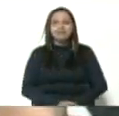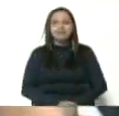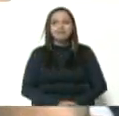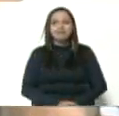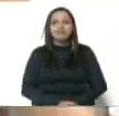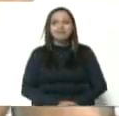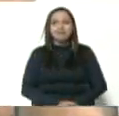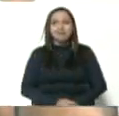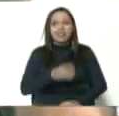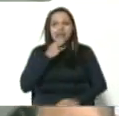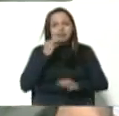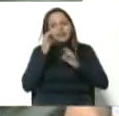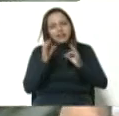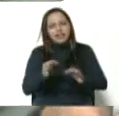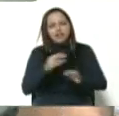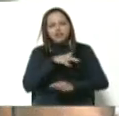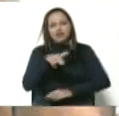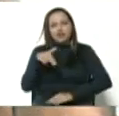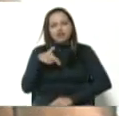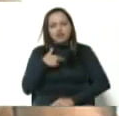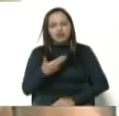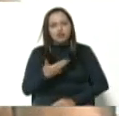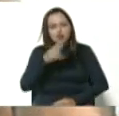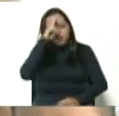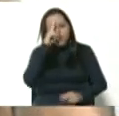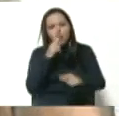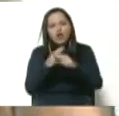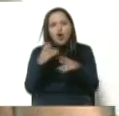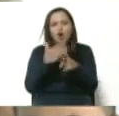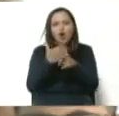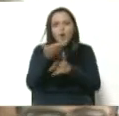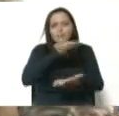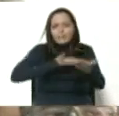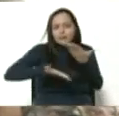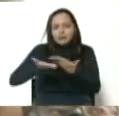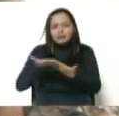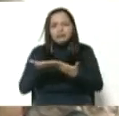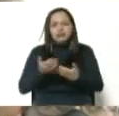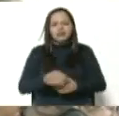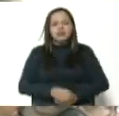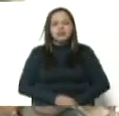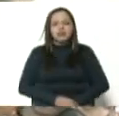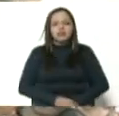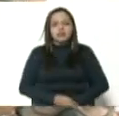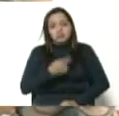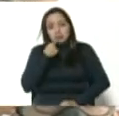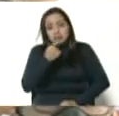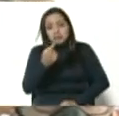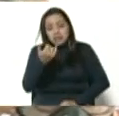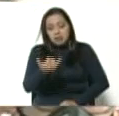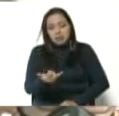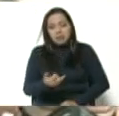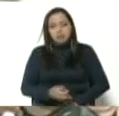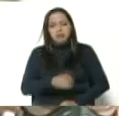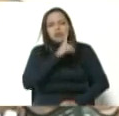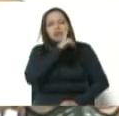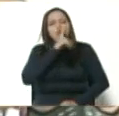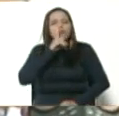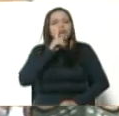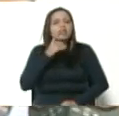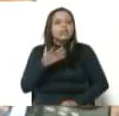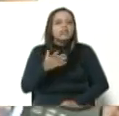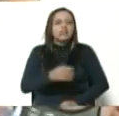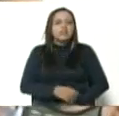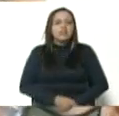Verdaderamente, para nosotros es un verdadero honor compartir este momento. Y lo voy a calificar en nombre de